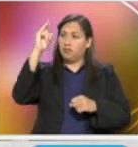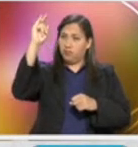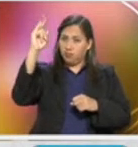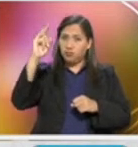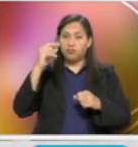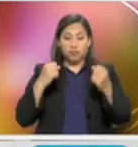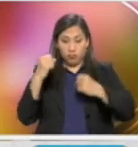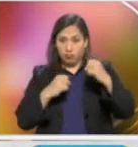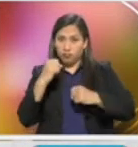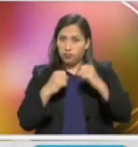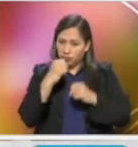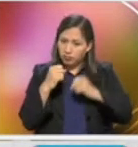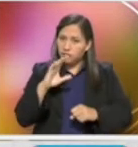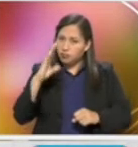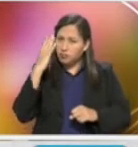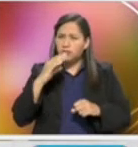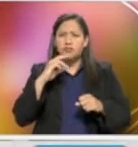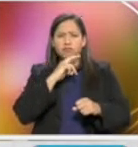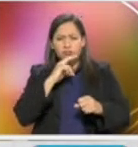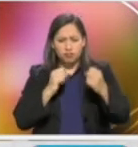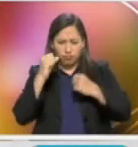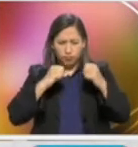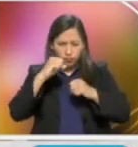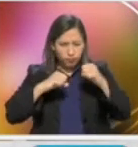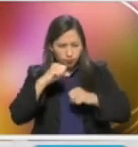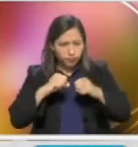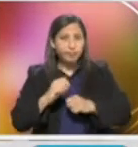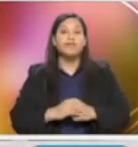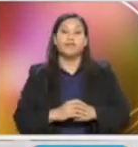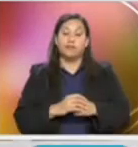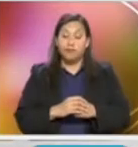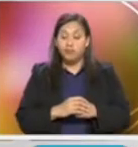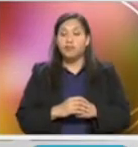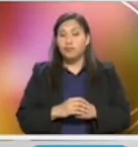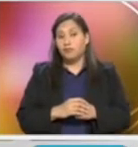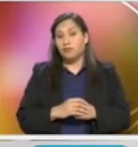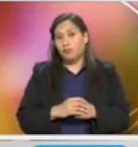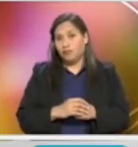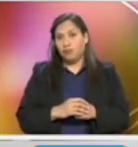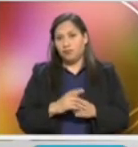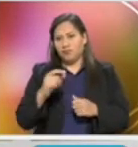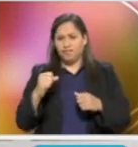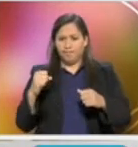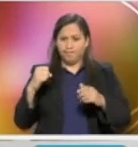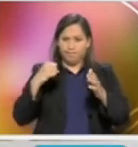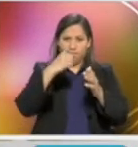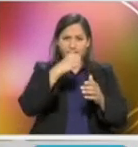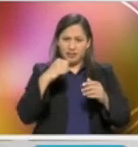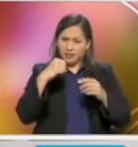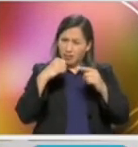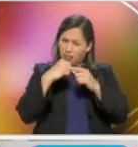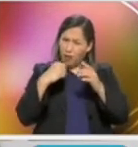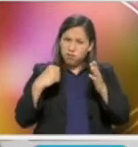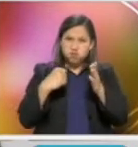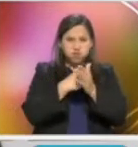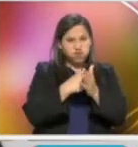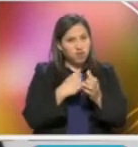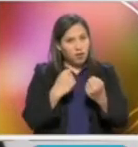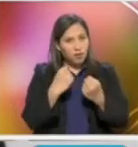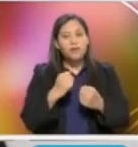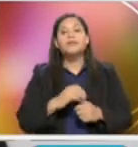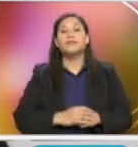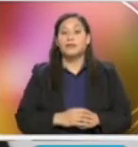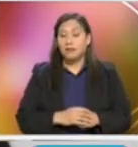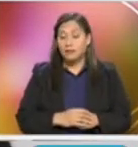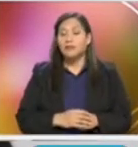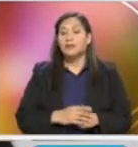la velocidad que manejaba y pues la pegada que tenía. Pero además logra